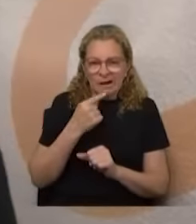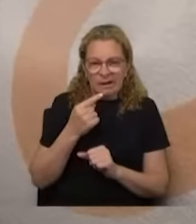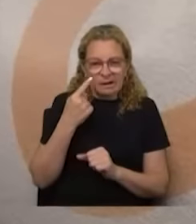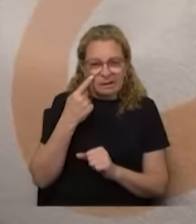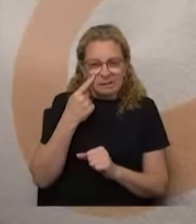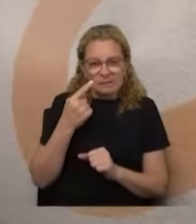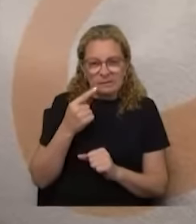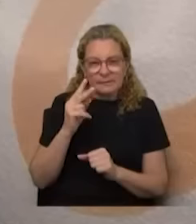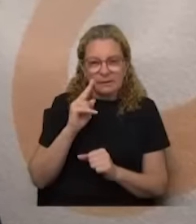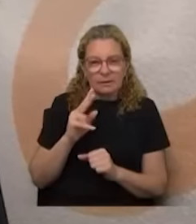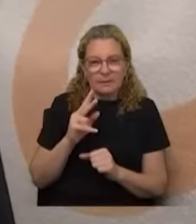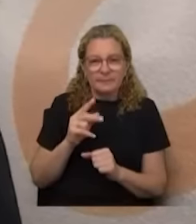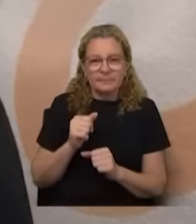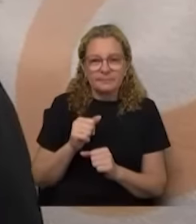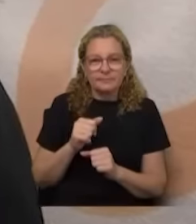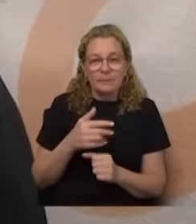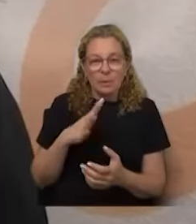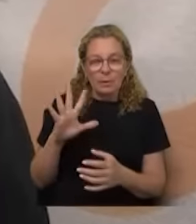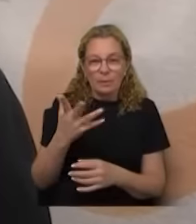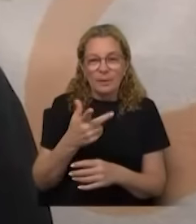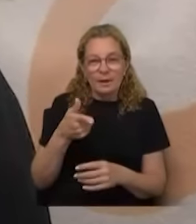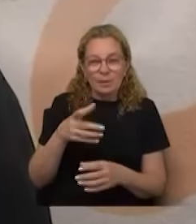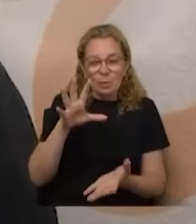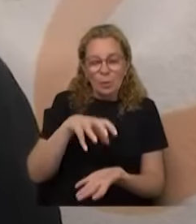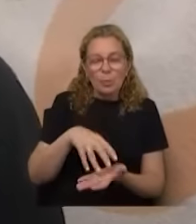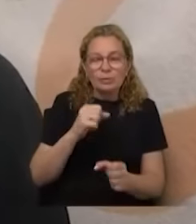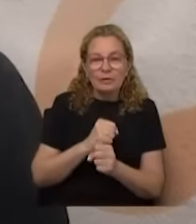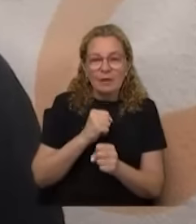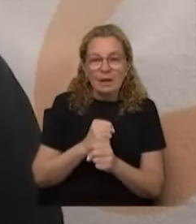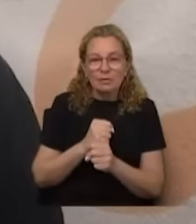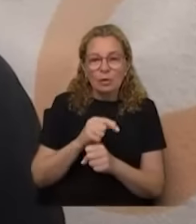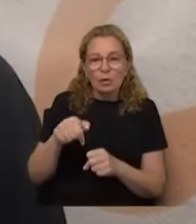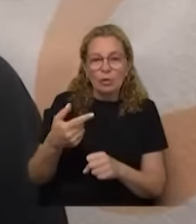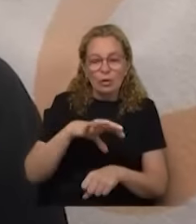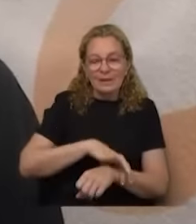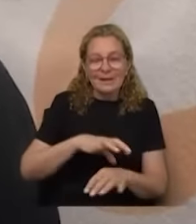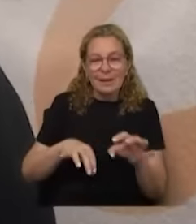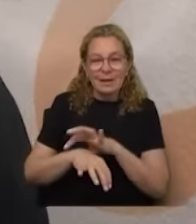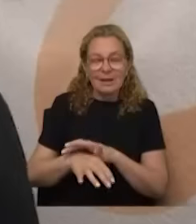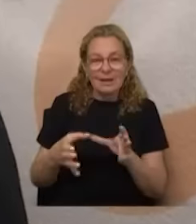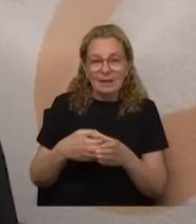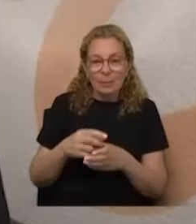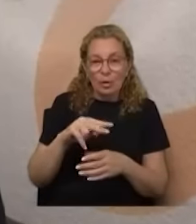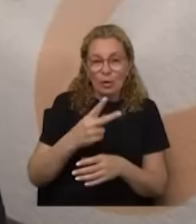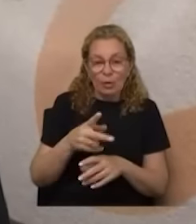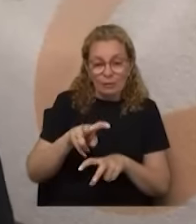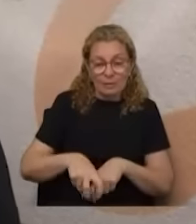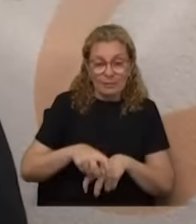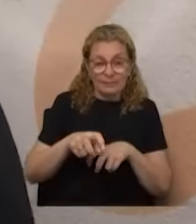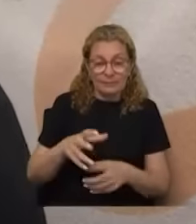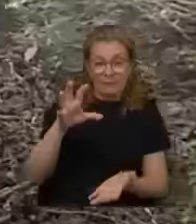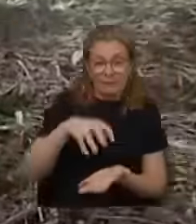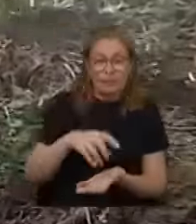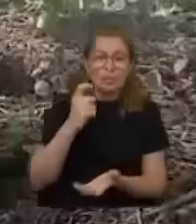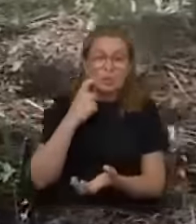por por esa ese estudio del paisaje ahí hay un equipo trabajando y los otros dos equipos con las otras dos retroexcavadoras están en el batallón